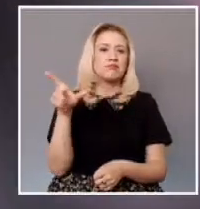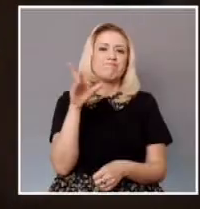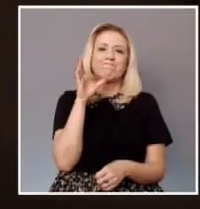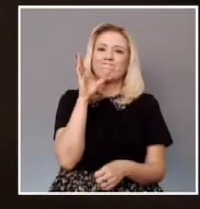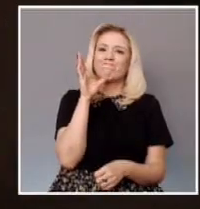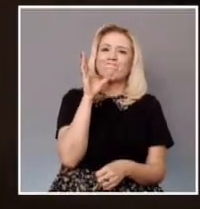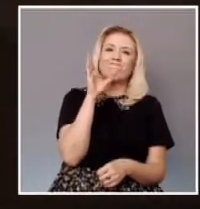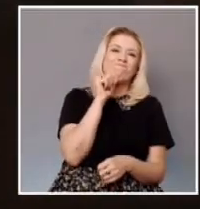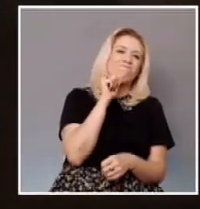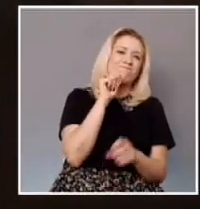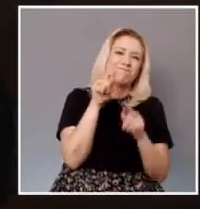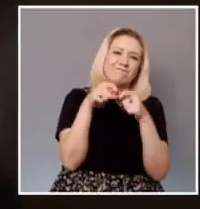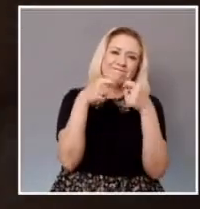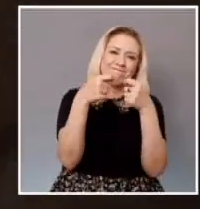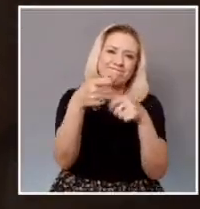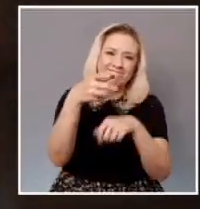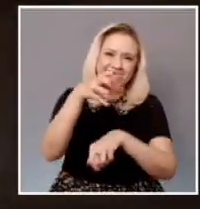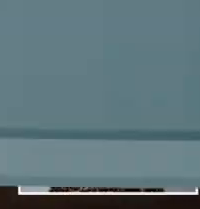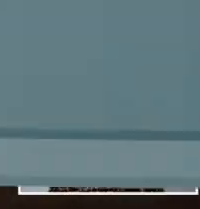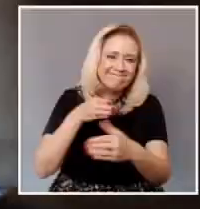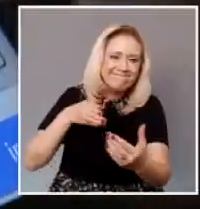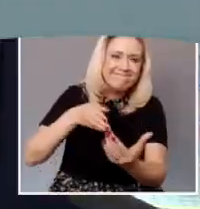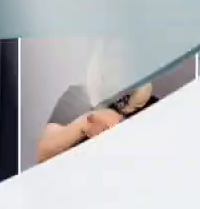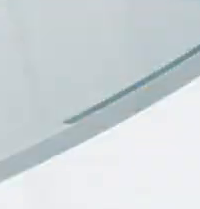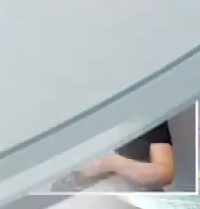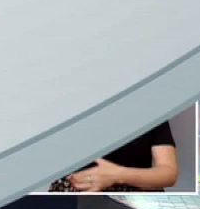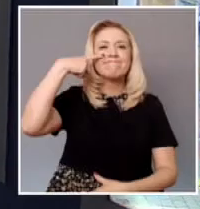otorgar dicha autorización.